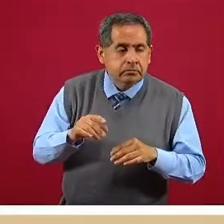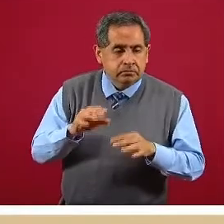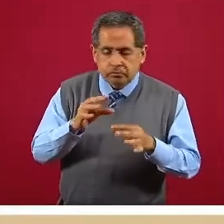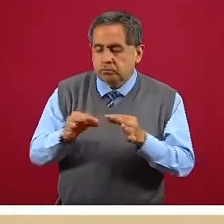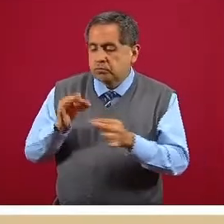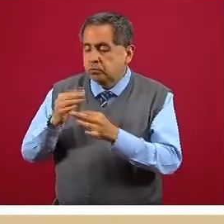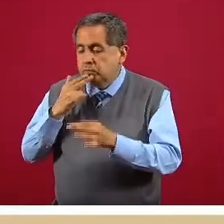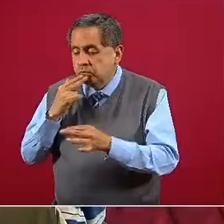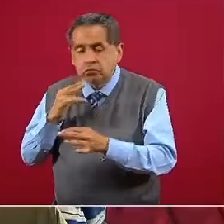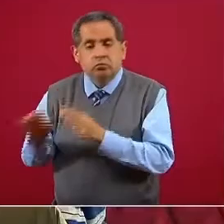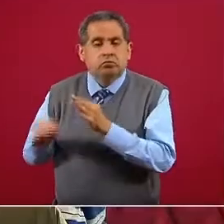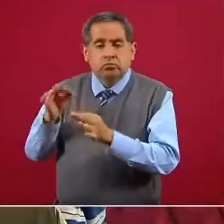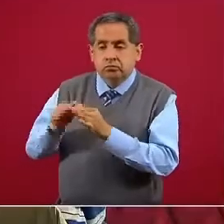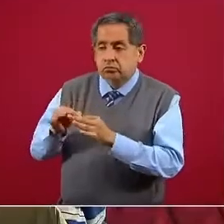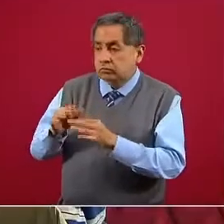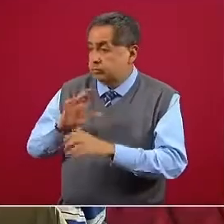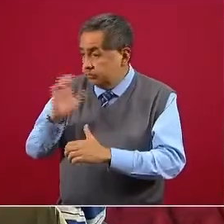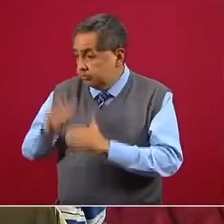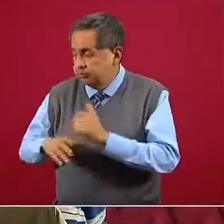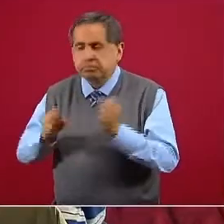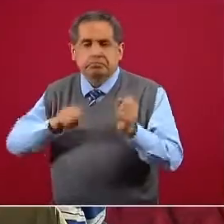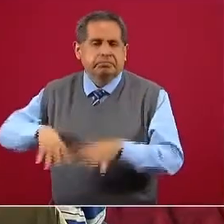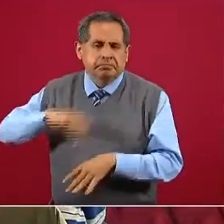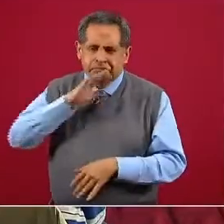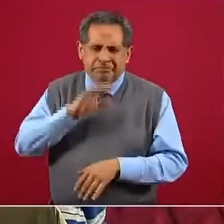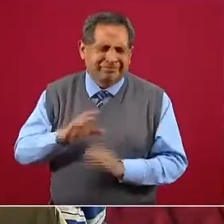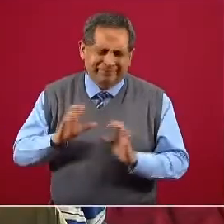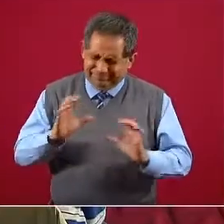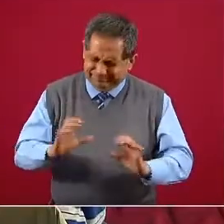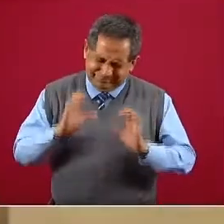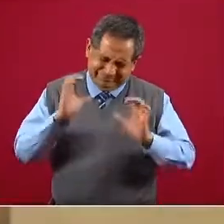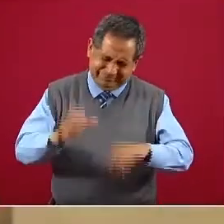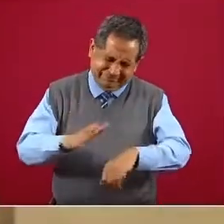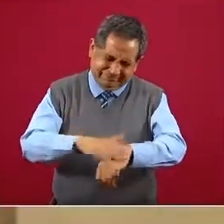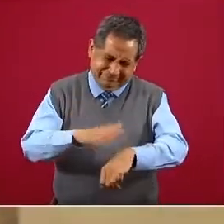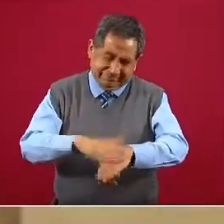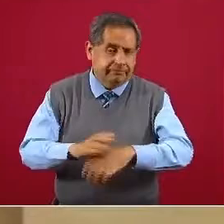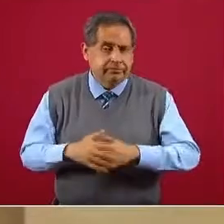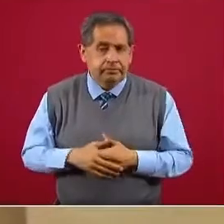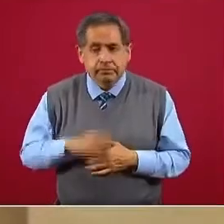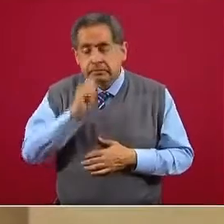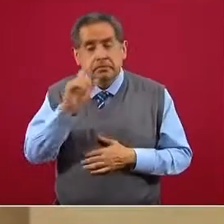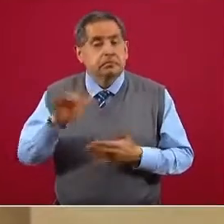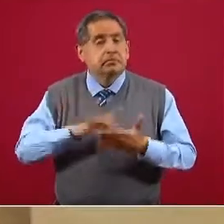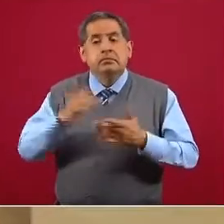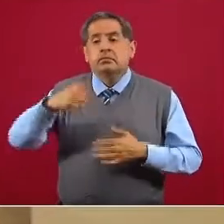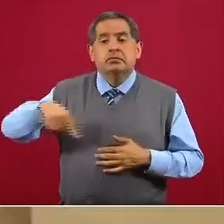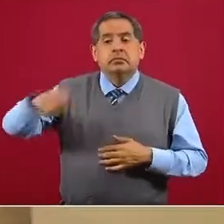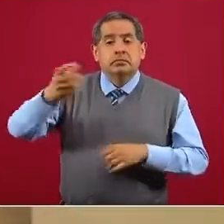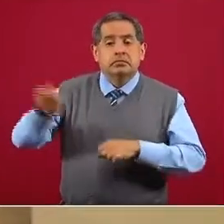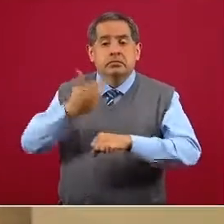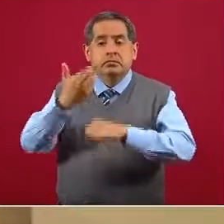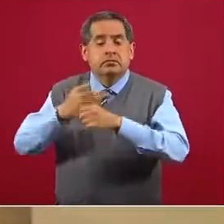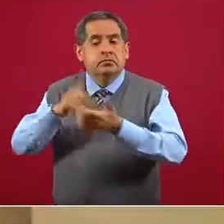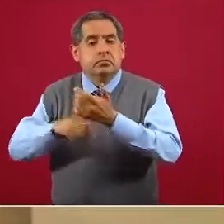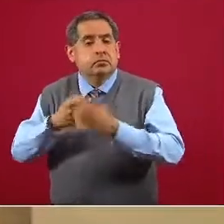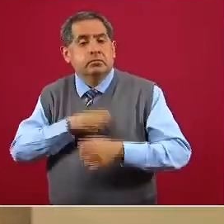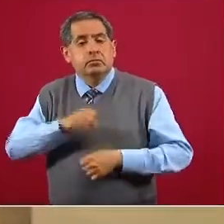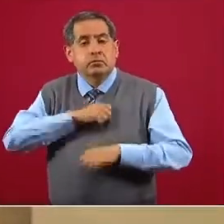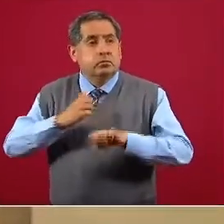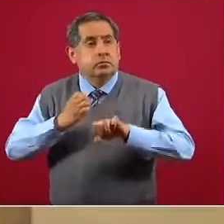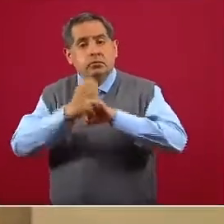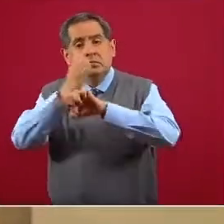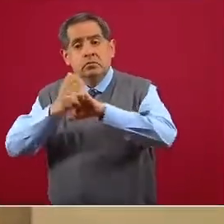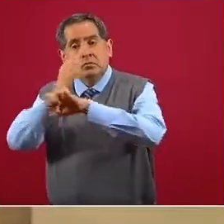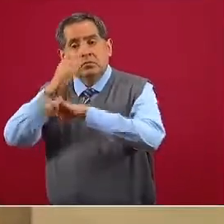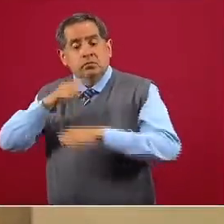los comités de bioseguridad. Una cuestión que quiero también resaltar, quiero agradecer a todos los secretarios de salud